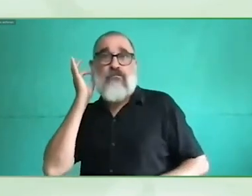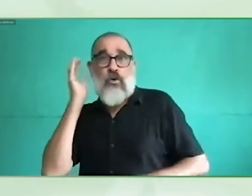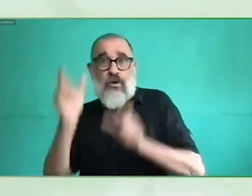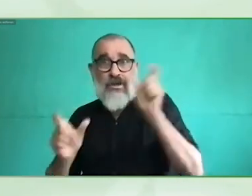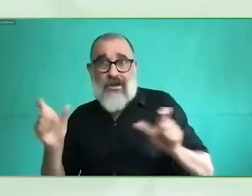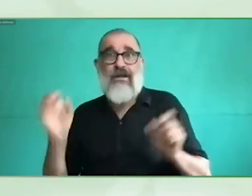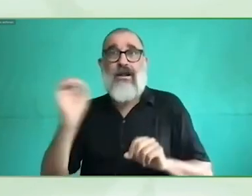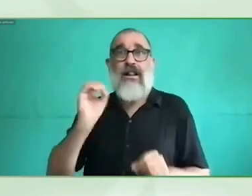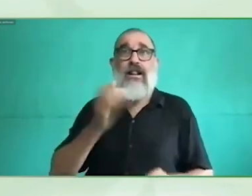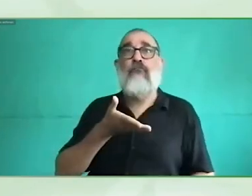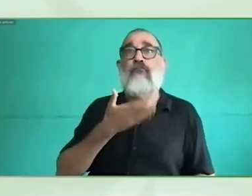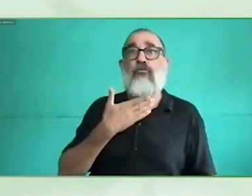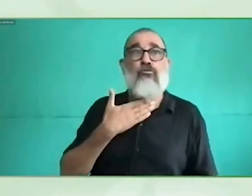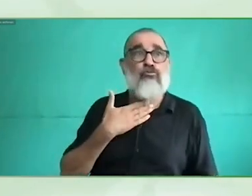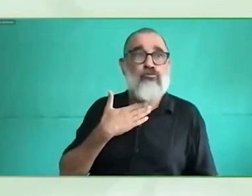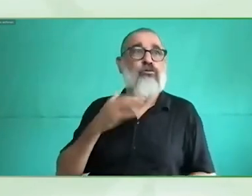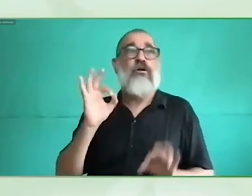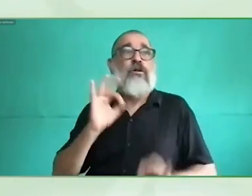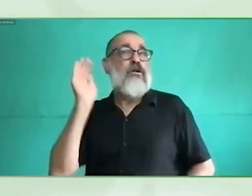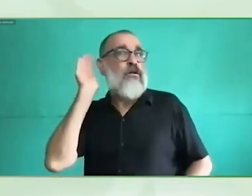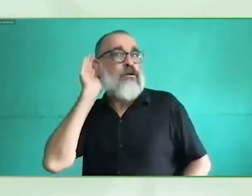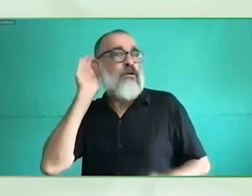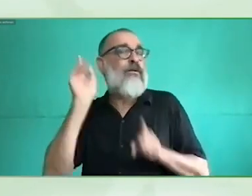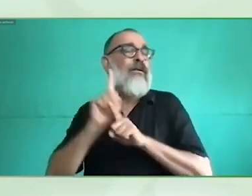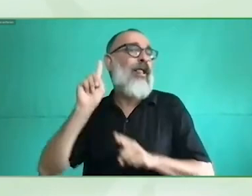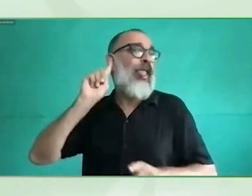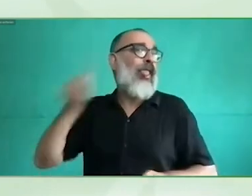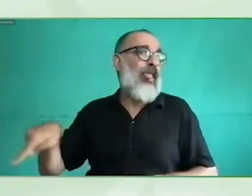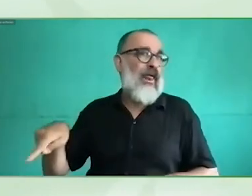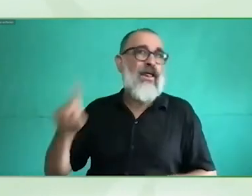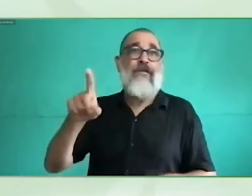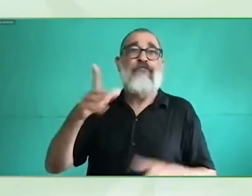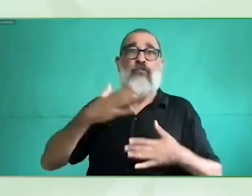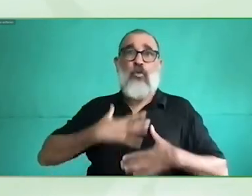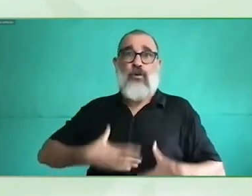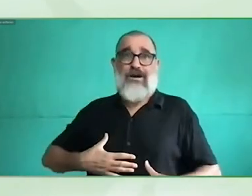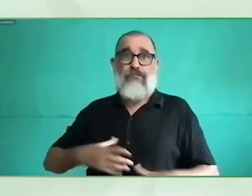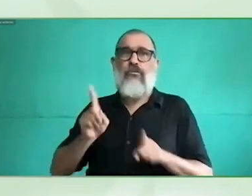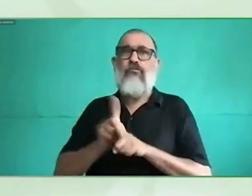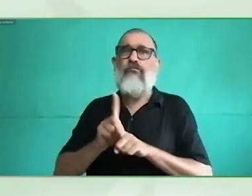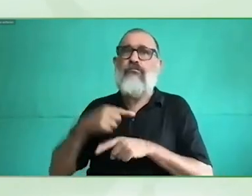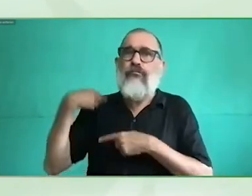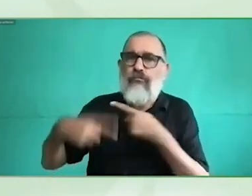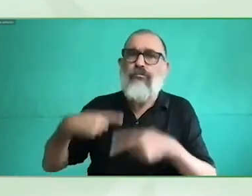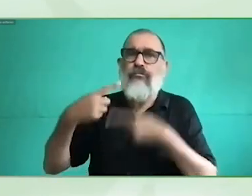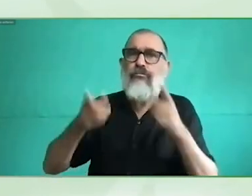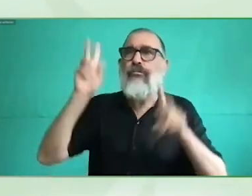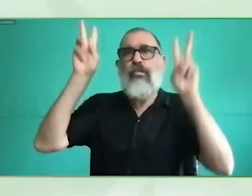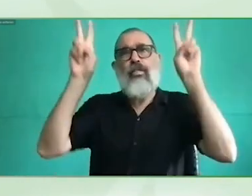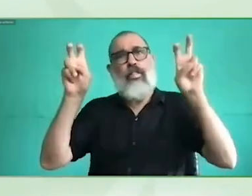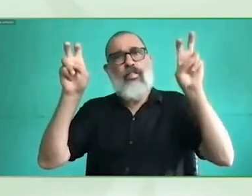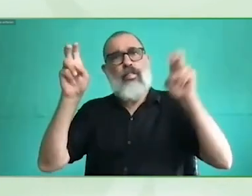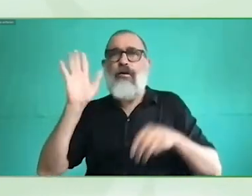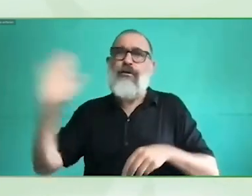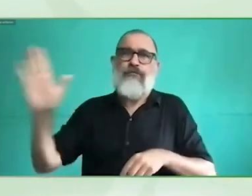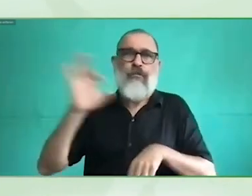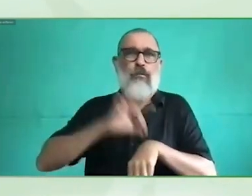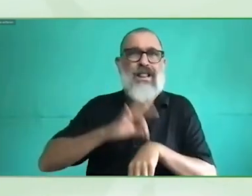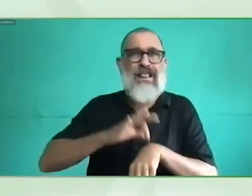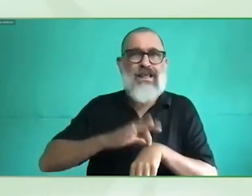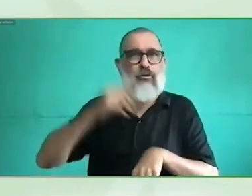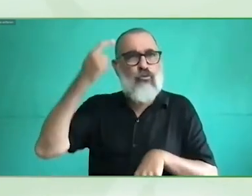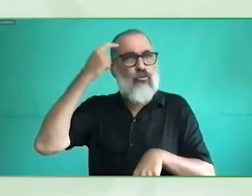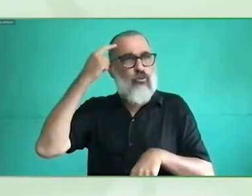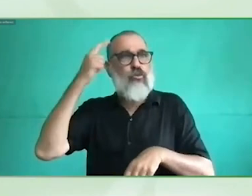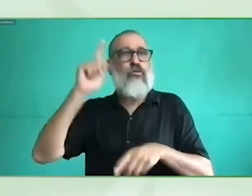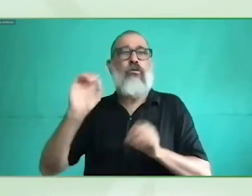yo estoy convencida que sin apropiarse del cuerpo de quién eres no vas a poder experimentar tu vida de